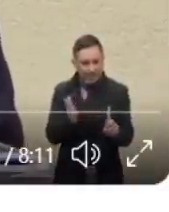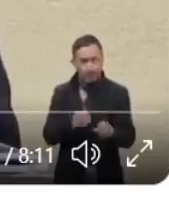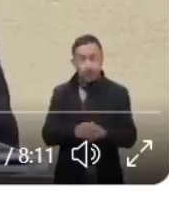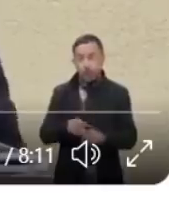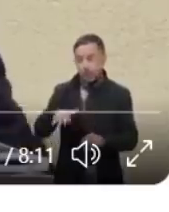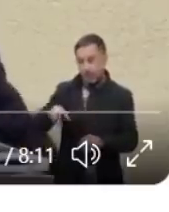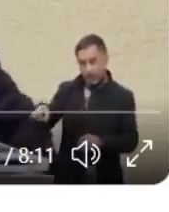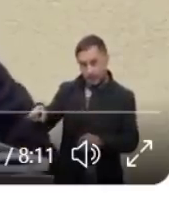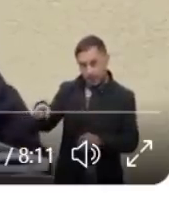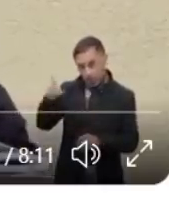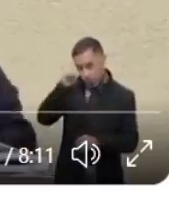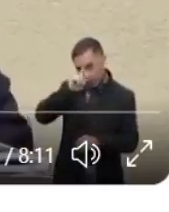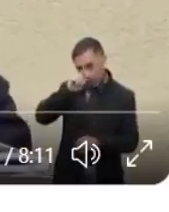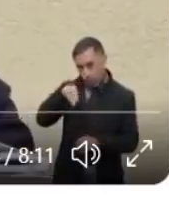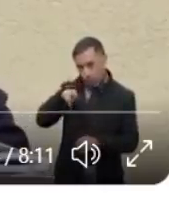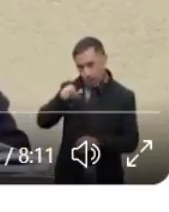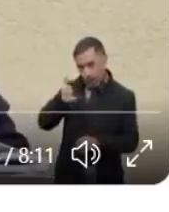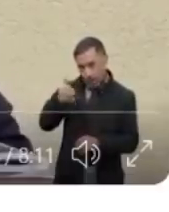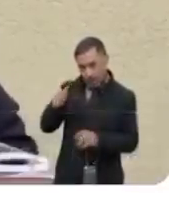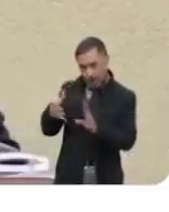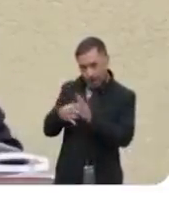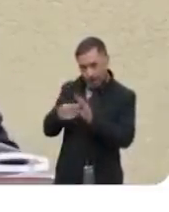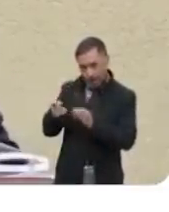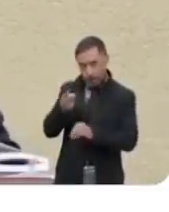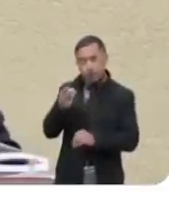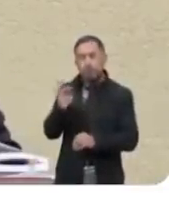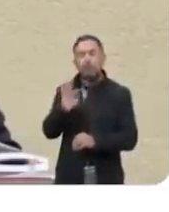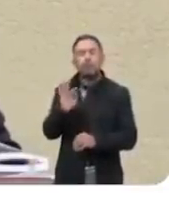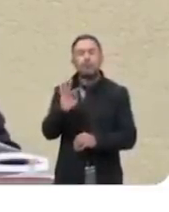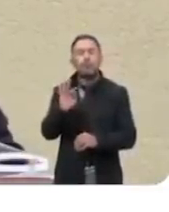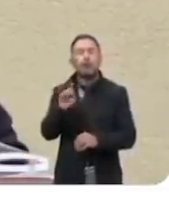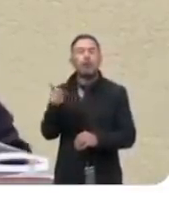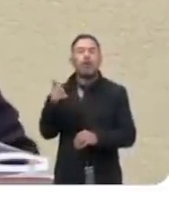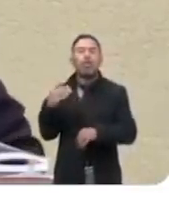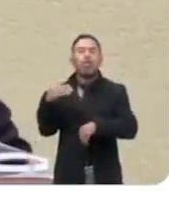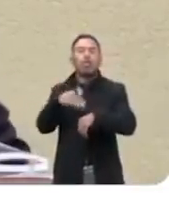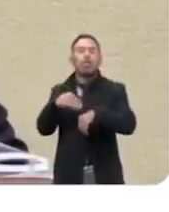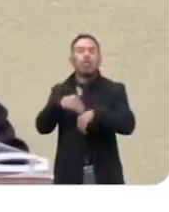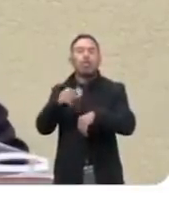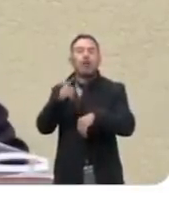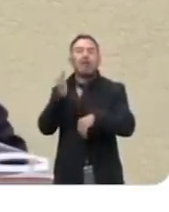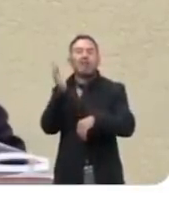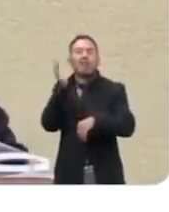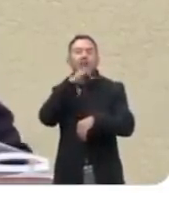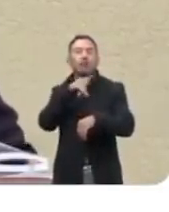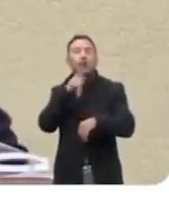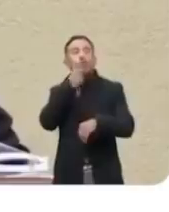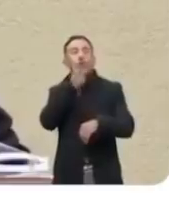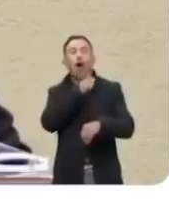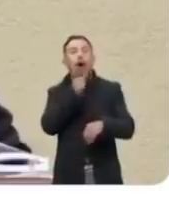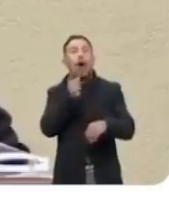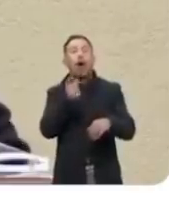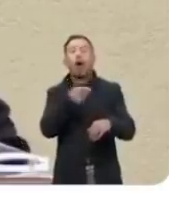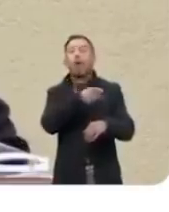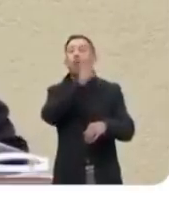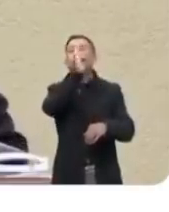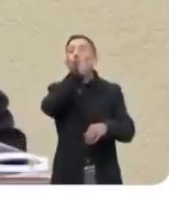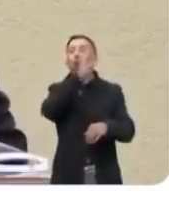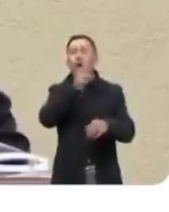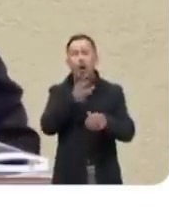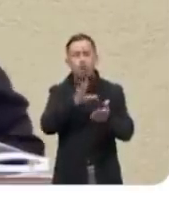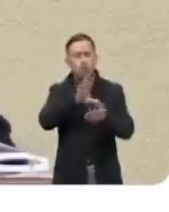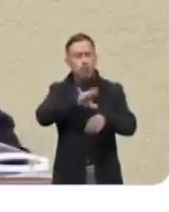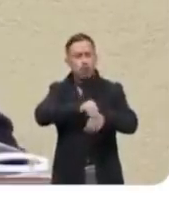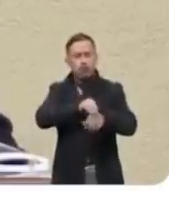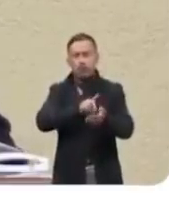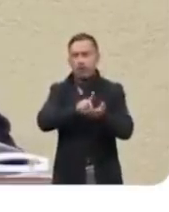estuviera como falsamente se pretende decir es acotar la libertad de expresión de ciertas personas que mantienen algún tipo de relación